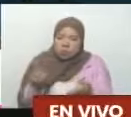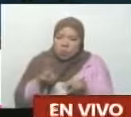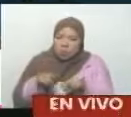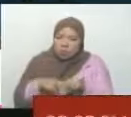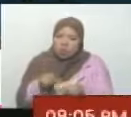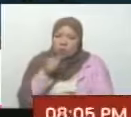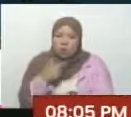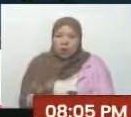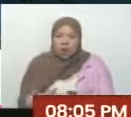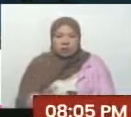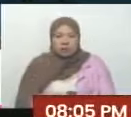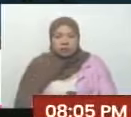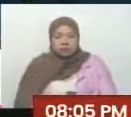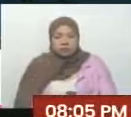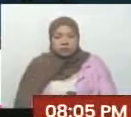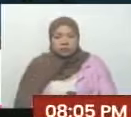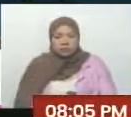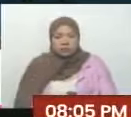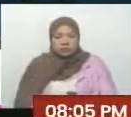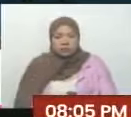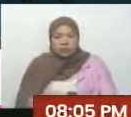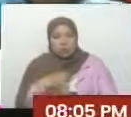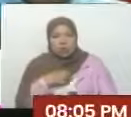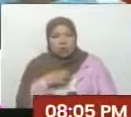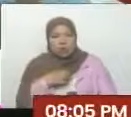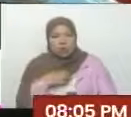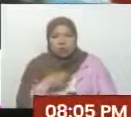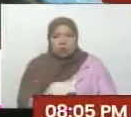¿Ah? ¿Me vas a decir que no?